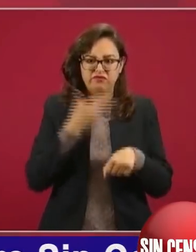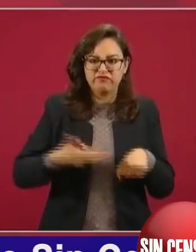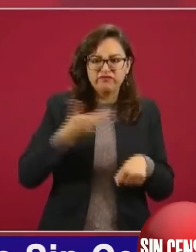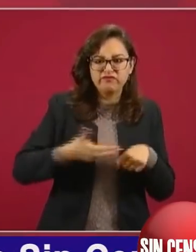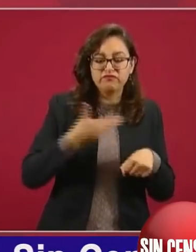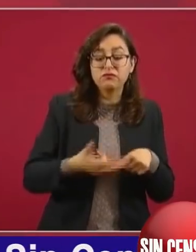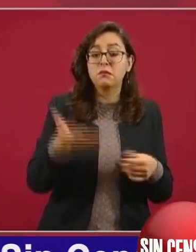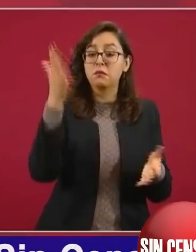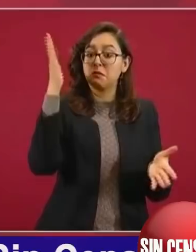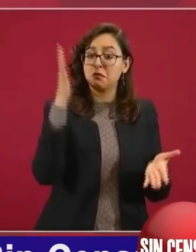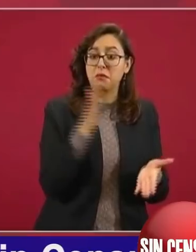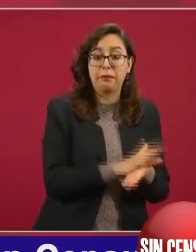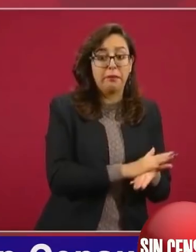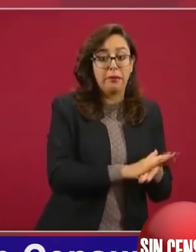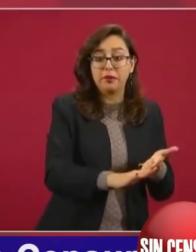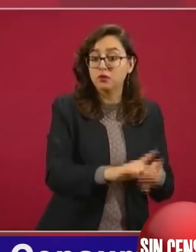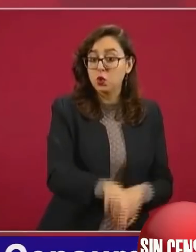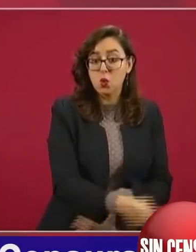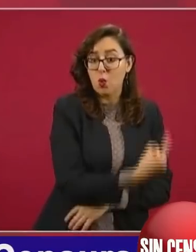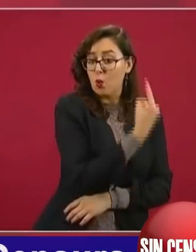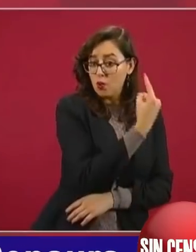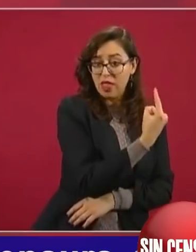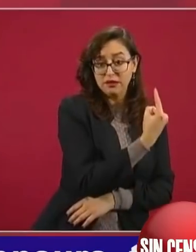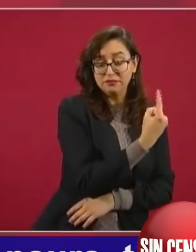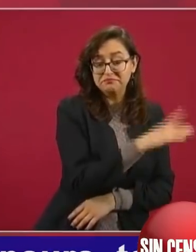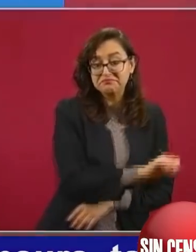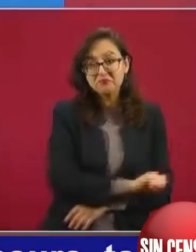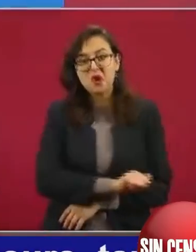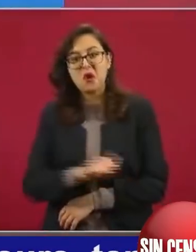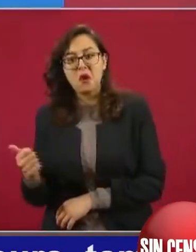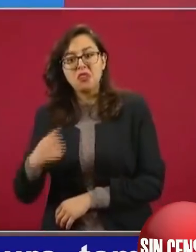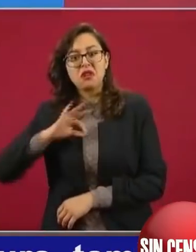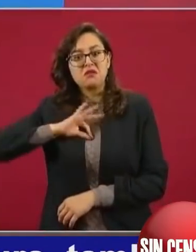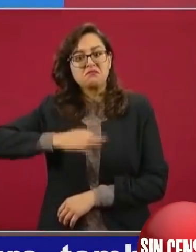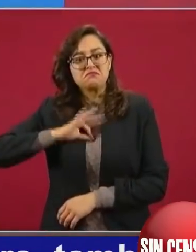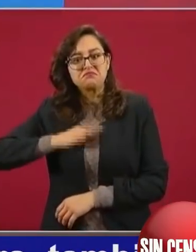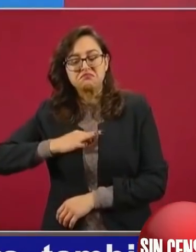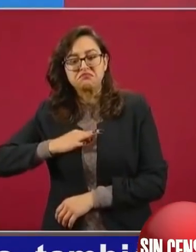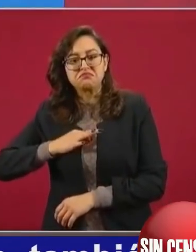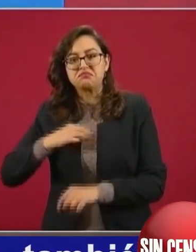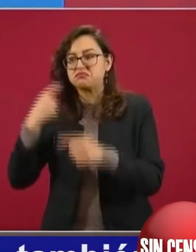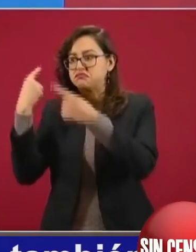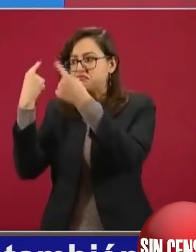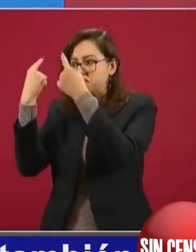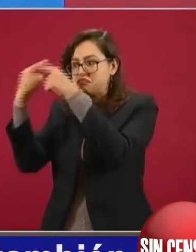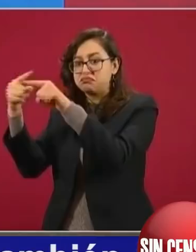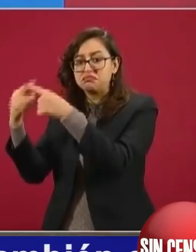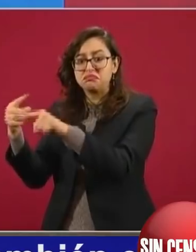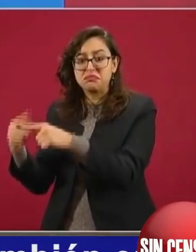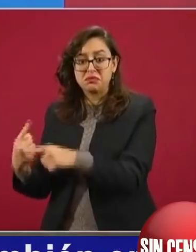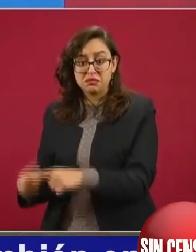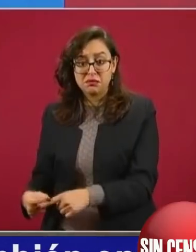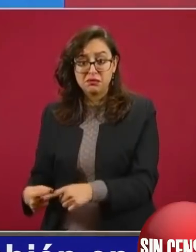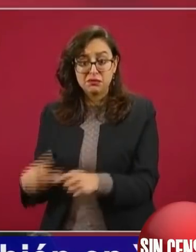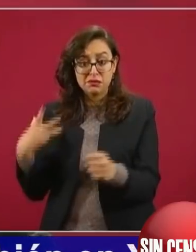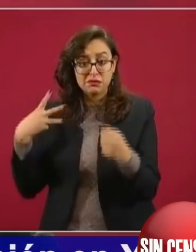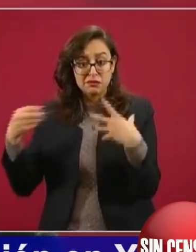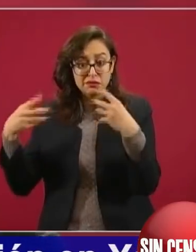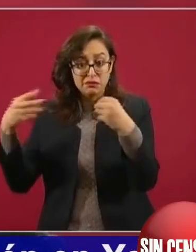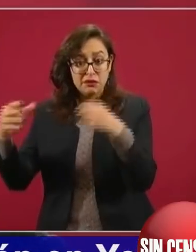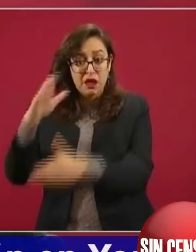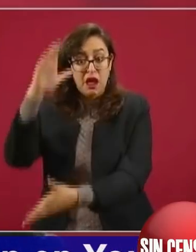erradicada. El resto de las enfermedades infecciosas lo que suelen presentar es un fenómeno de